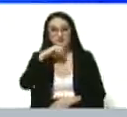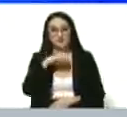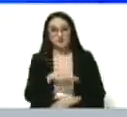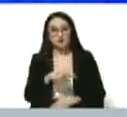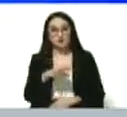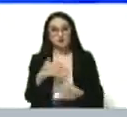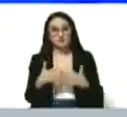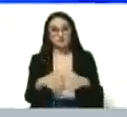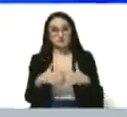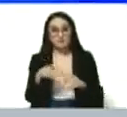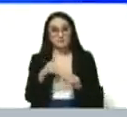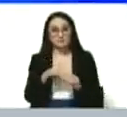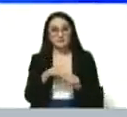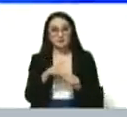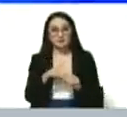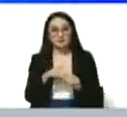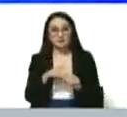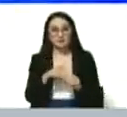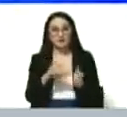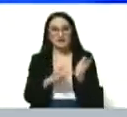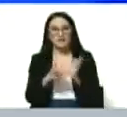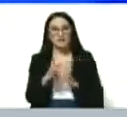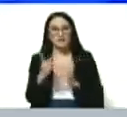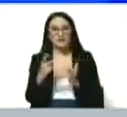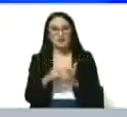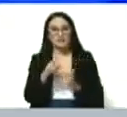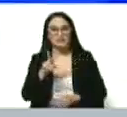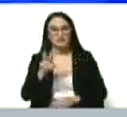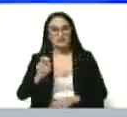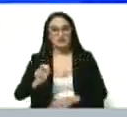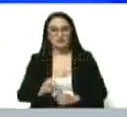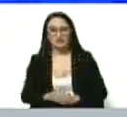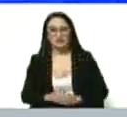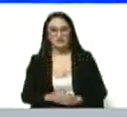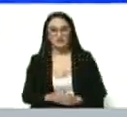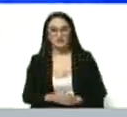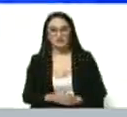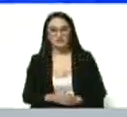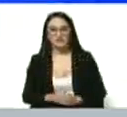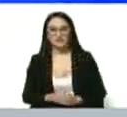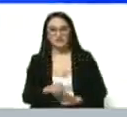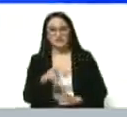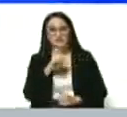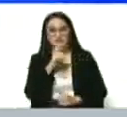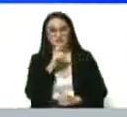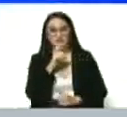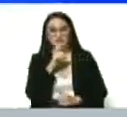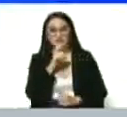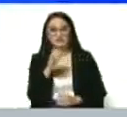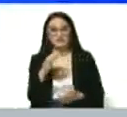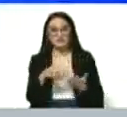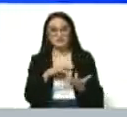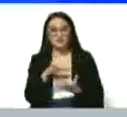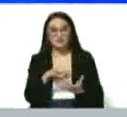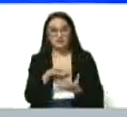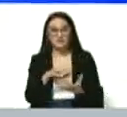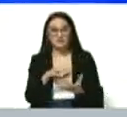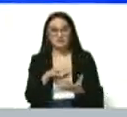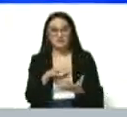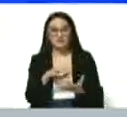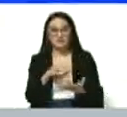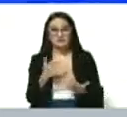la industria petrolera en abril de 2020. Esta difícil coyuntura trajo